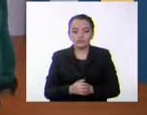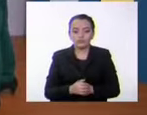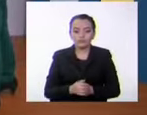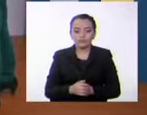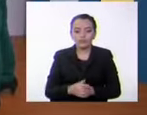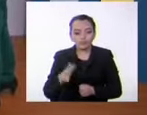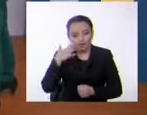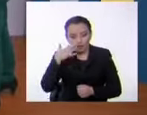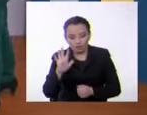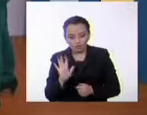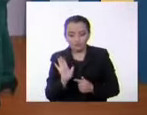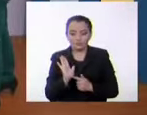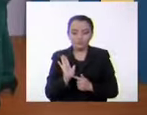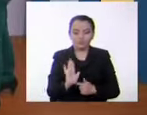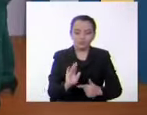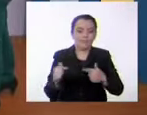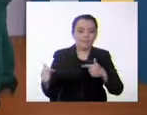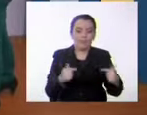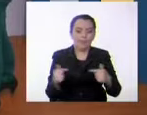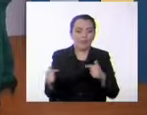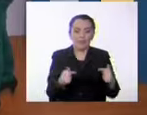la batalla de